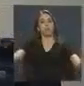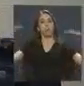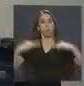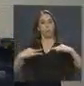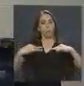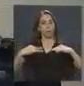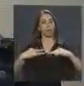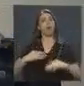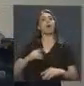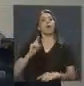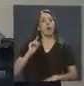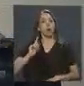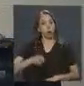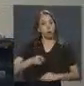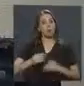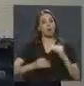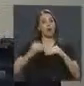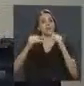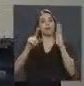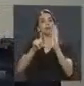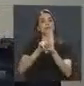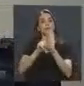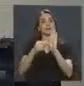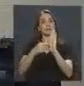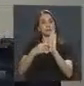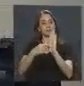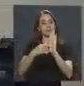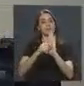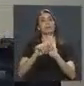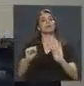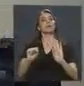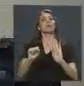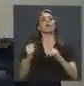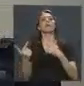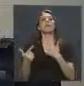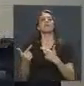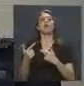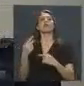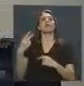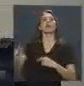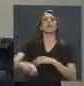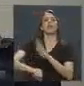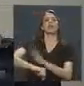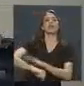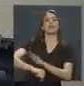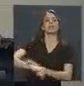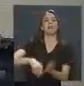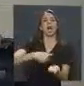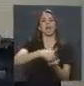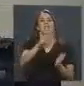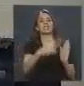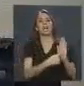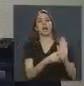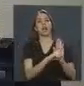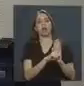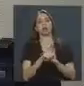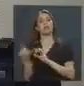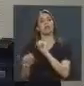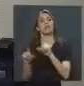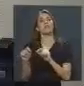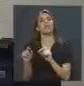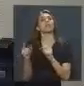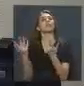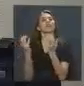tenemos la obligación de avanzar en esta materia y no podemos caer en la política de la derecha que rechaza esta ley y que defiende un modelo de